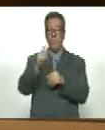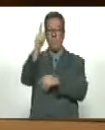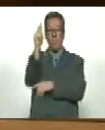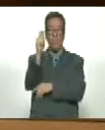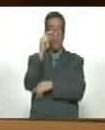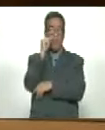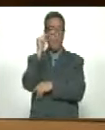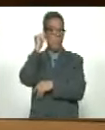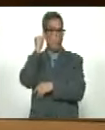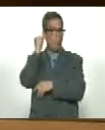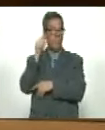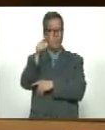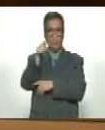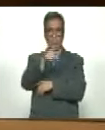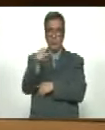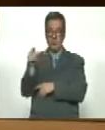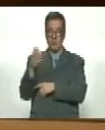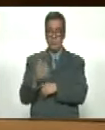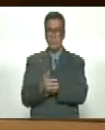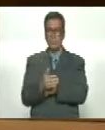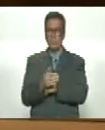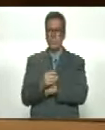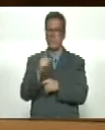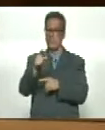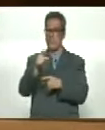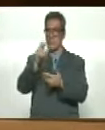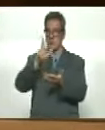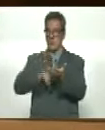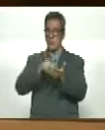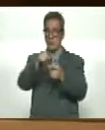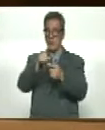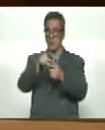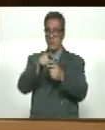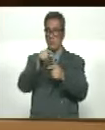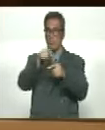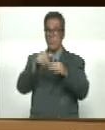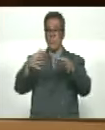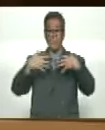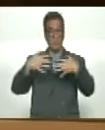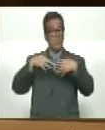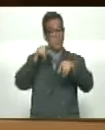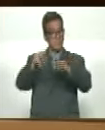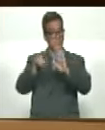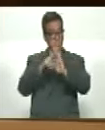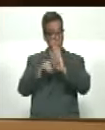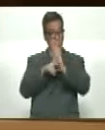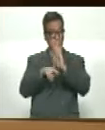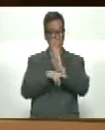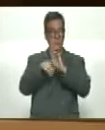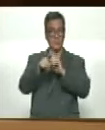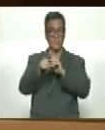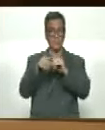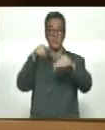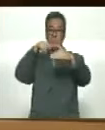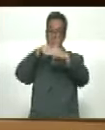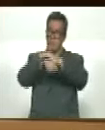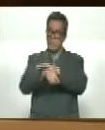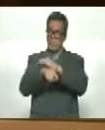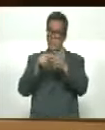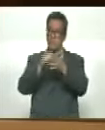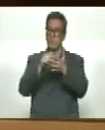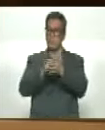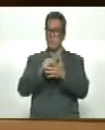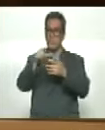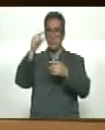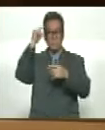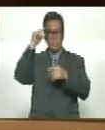honorables diputadas y los honorables diputados que estén a favor con aprobar la urgencia reglamentaria para incluir el punto